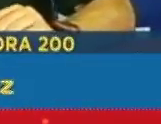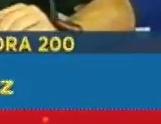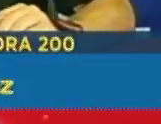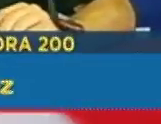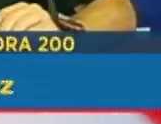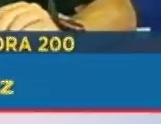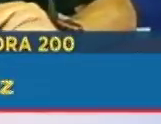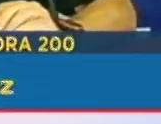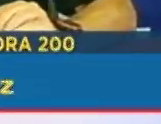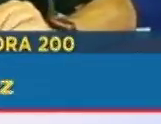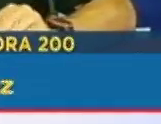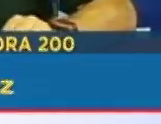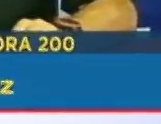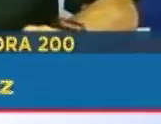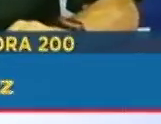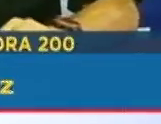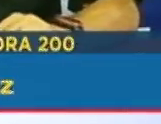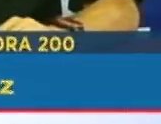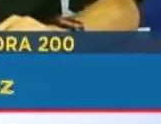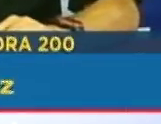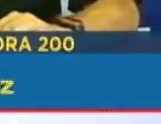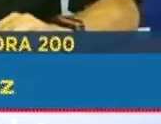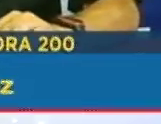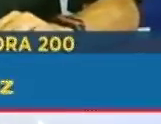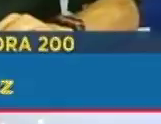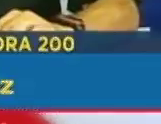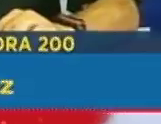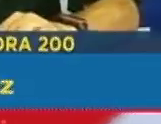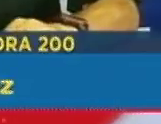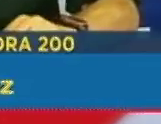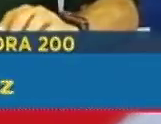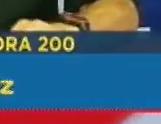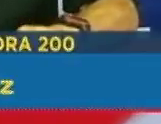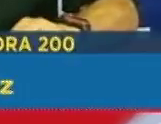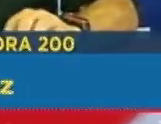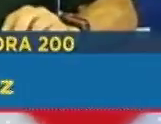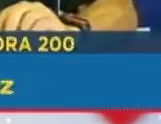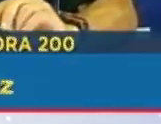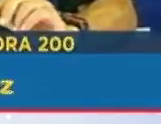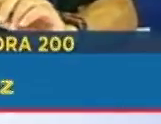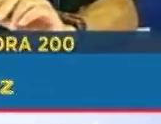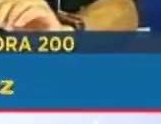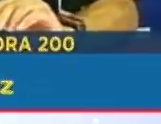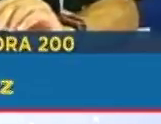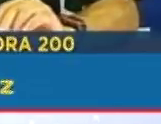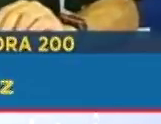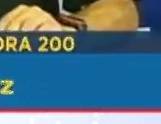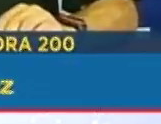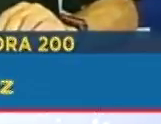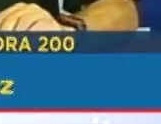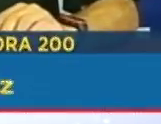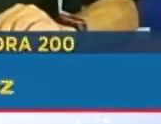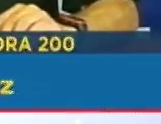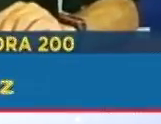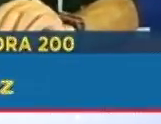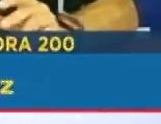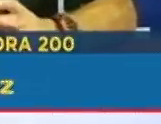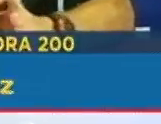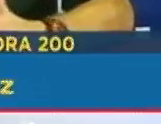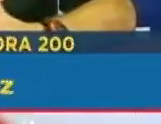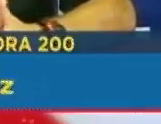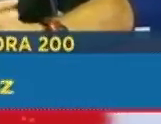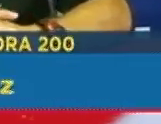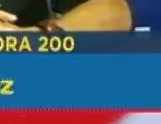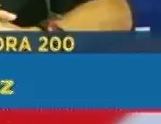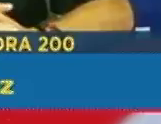imperio español. Cada vez que ese ser risible amenazaba con sanciones a Venezuela, las mujeres de esta parte dijeron así,